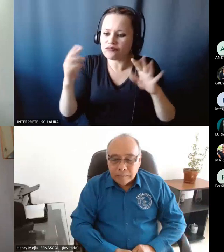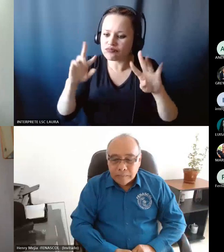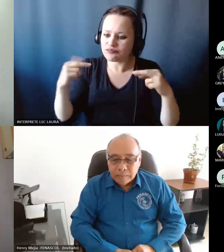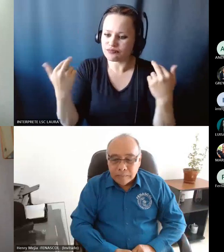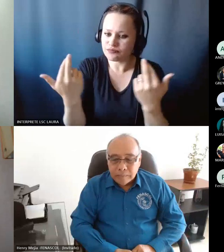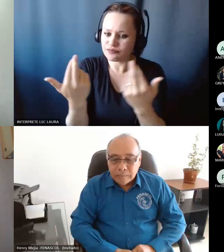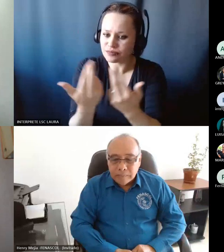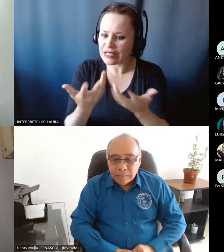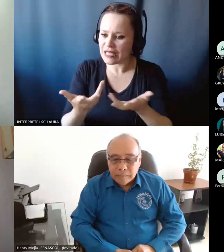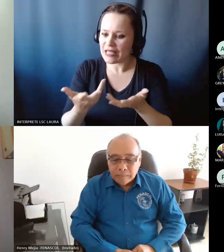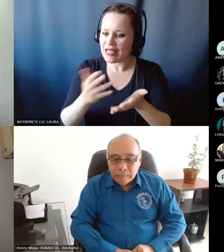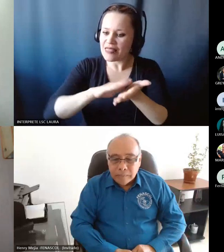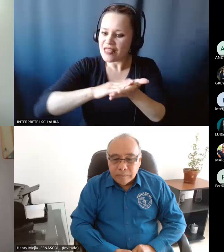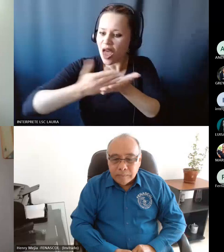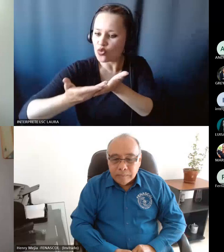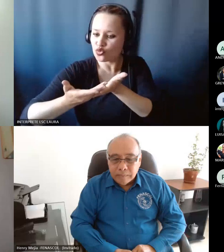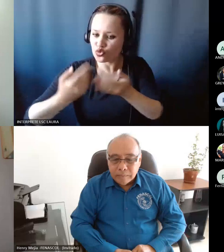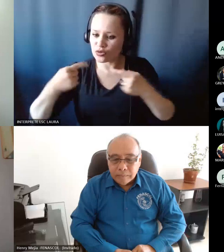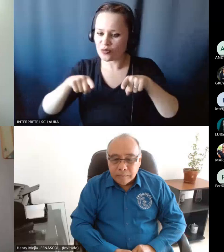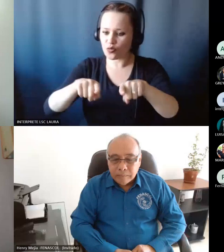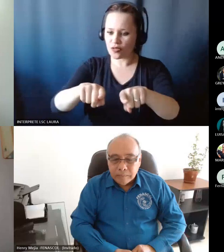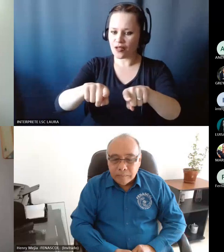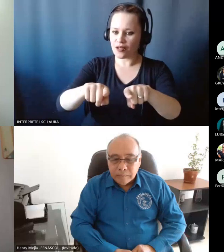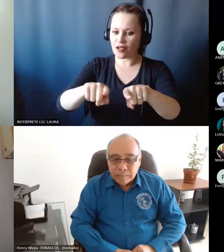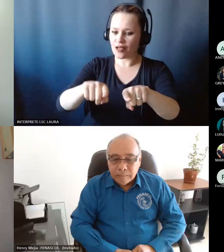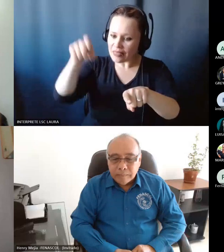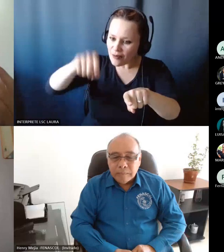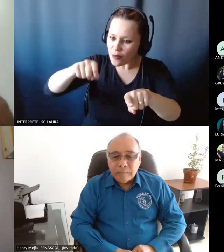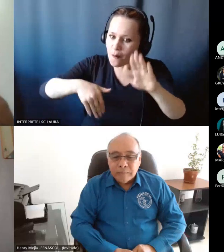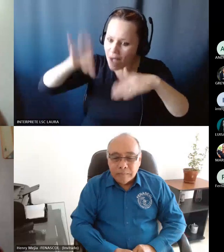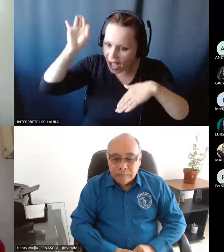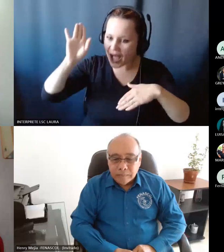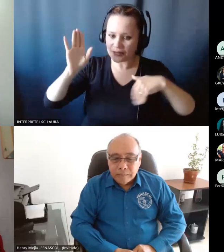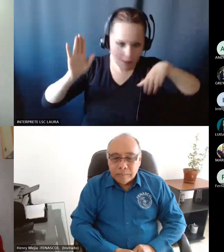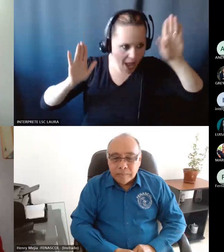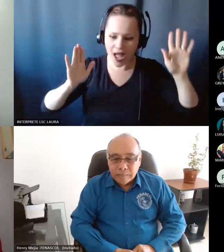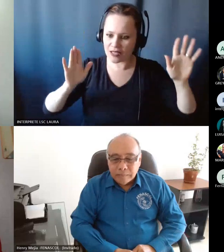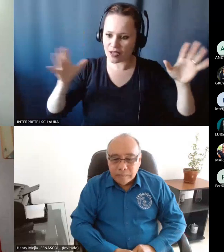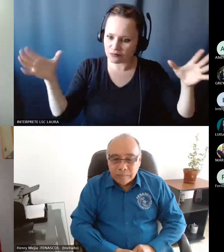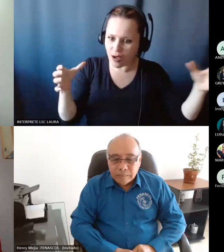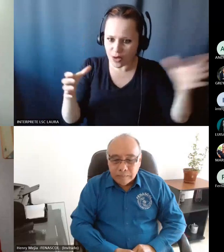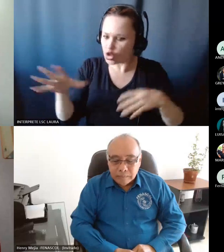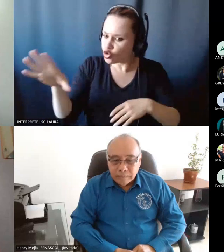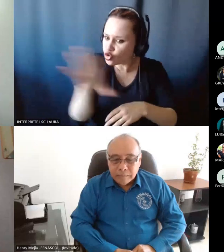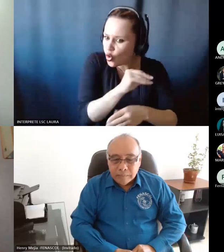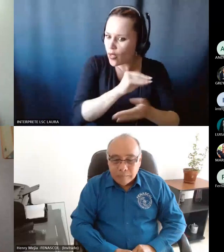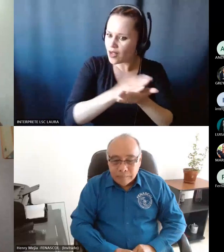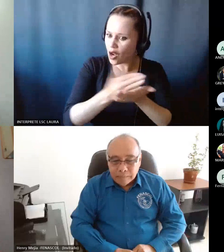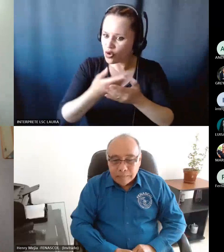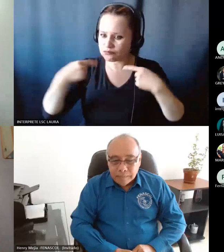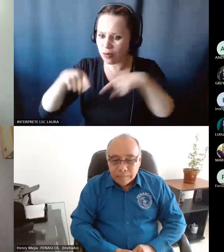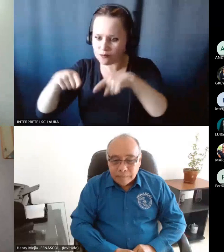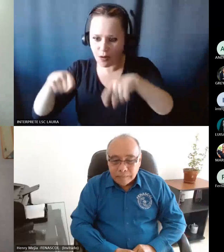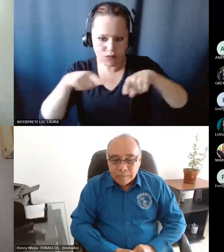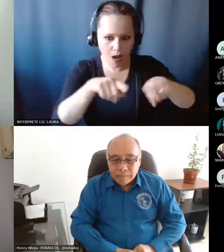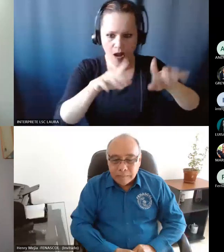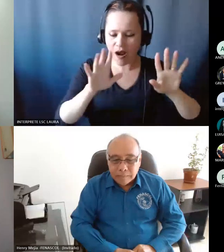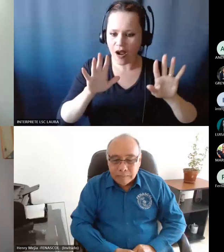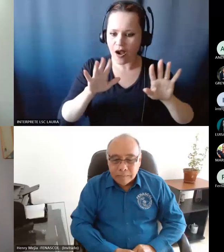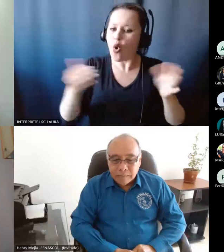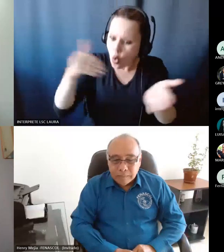traducción simultánea Y qué si hacemos más y que si todas tienen una una traducción simultánea y que si el próximo